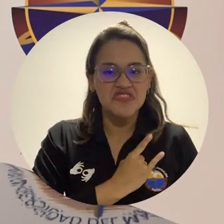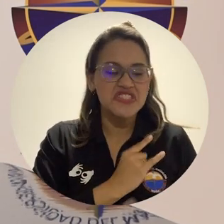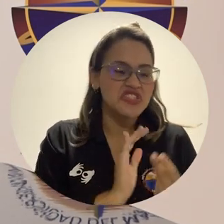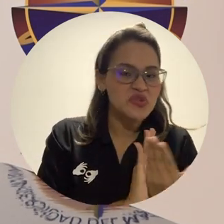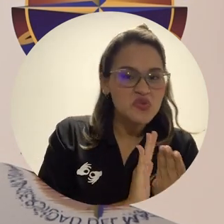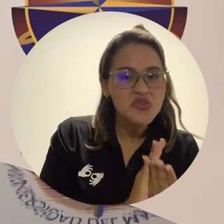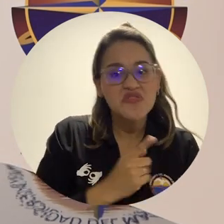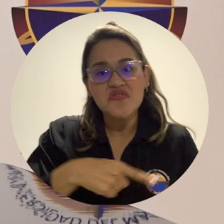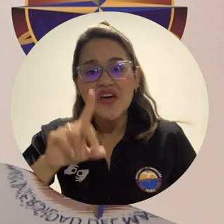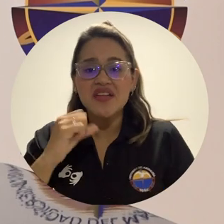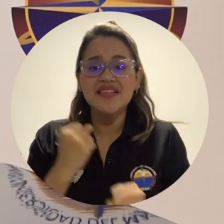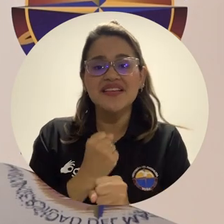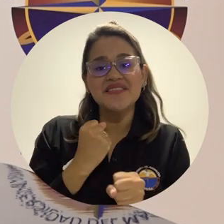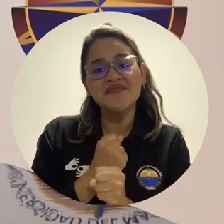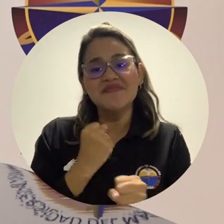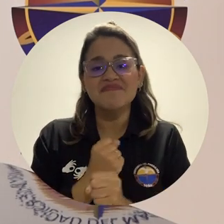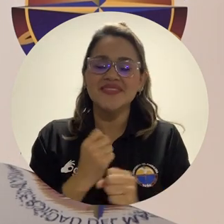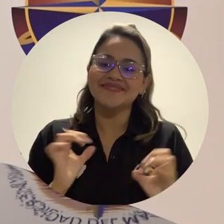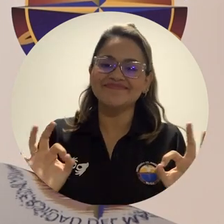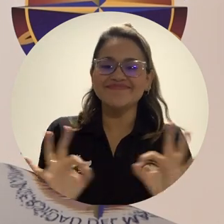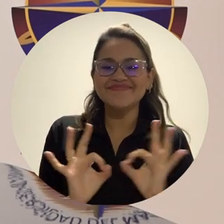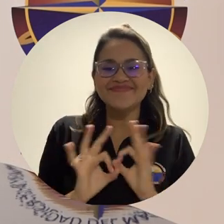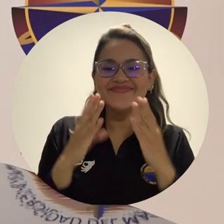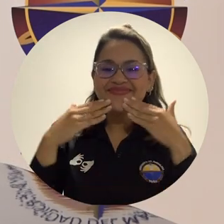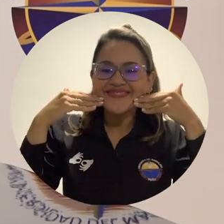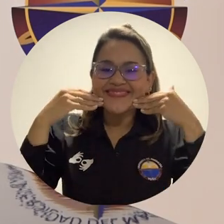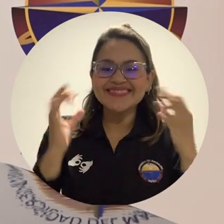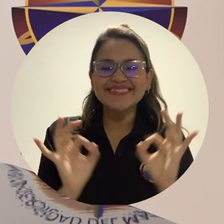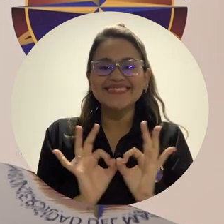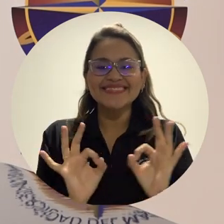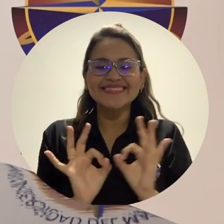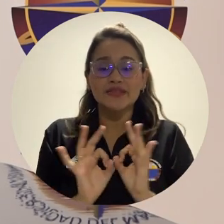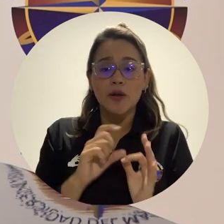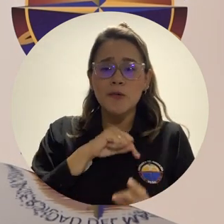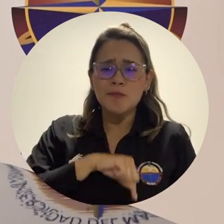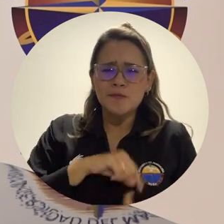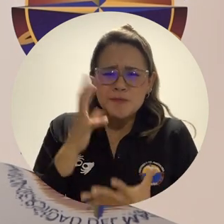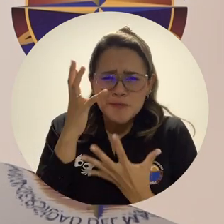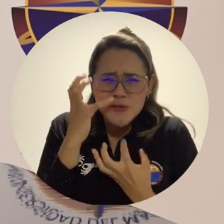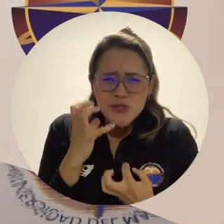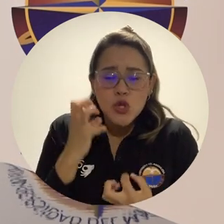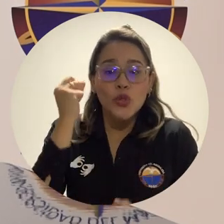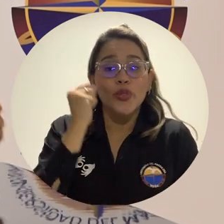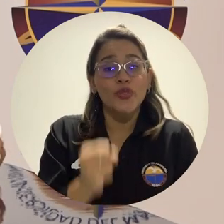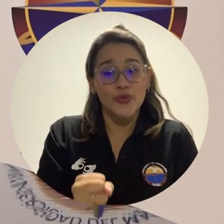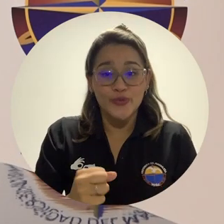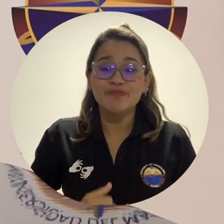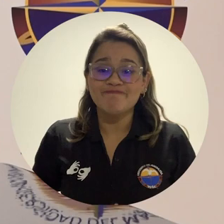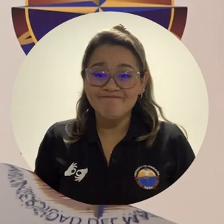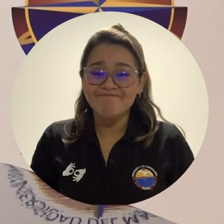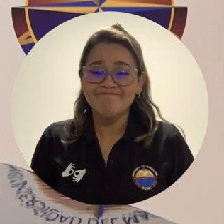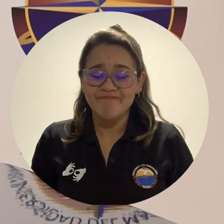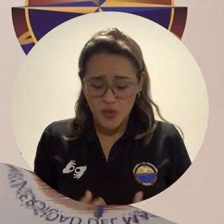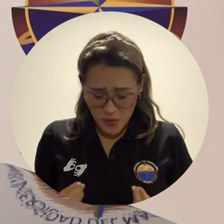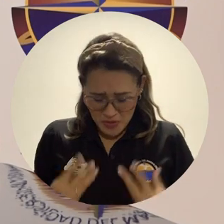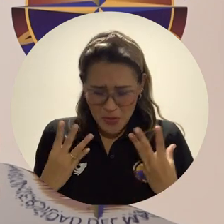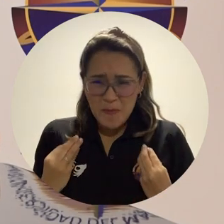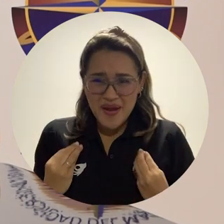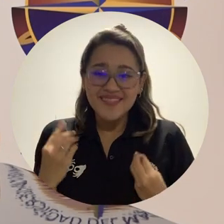trabajar, pero en el fondo de su corazón no le encuentran propósito ni sentido a su vida. Michael, al igual